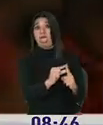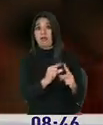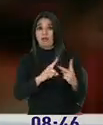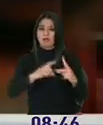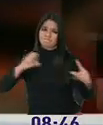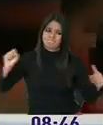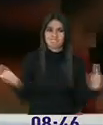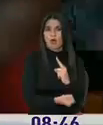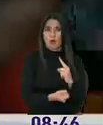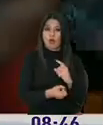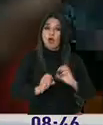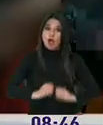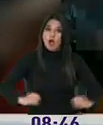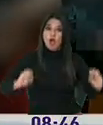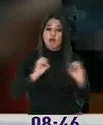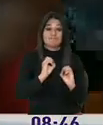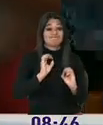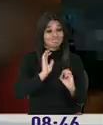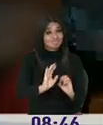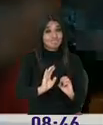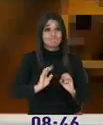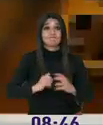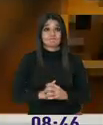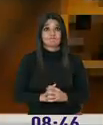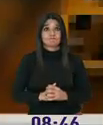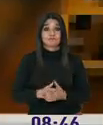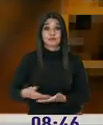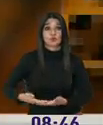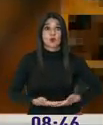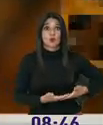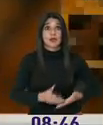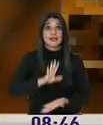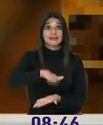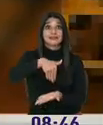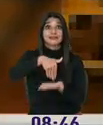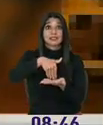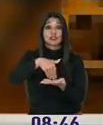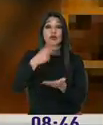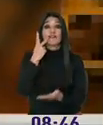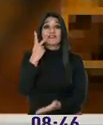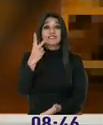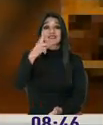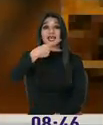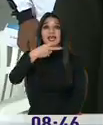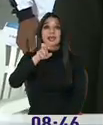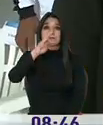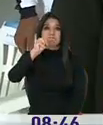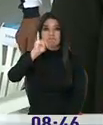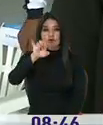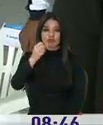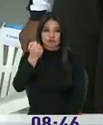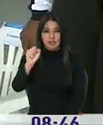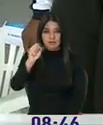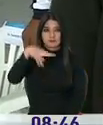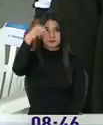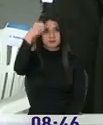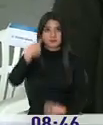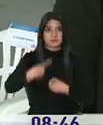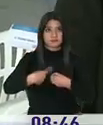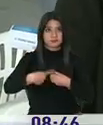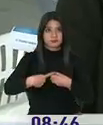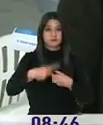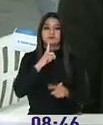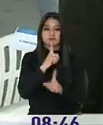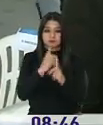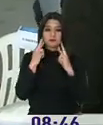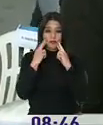tanto física como psicológicamente en el Guagua Centro Vista Hermosa, al norte de Quito. Es importante reconocer que si bien